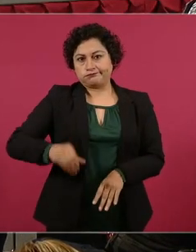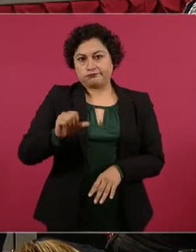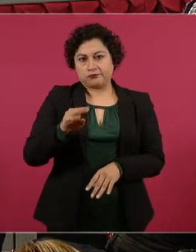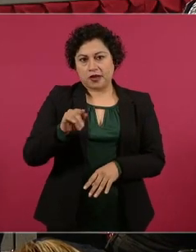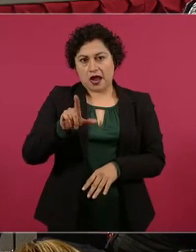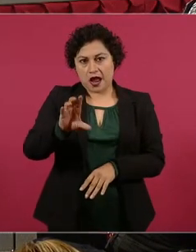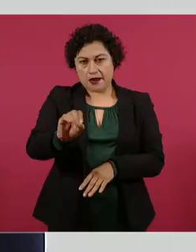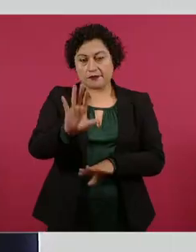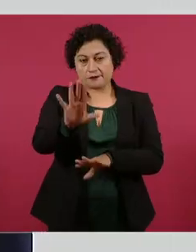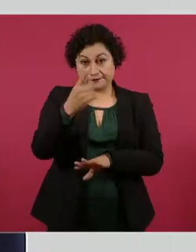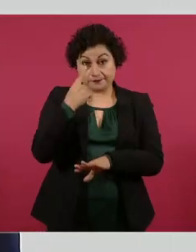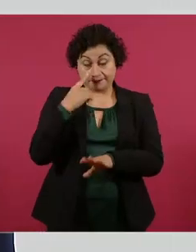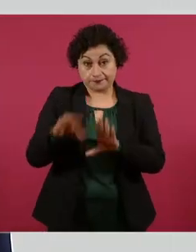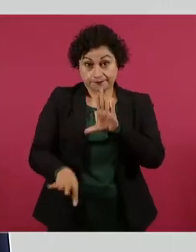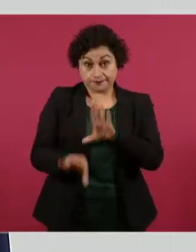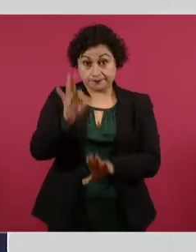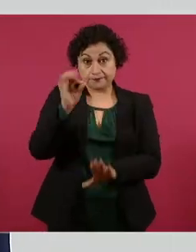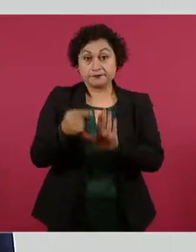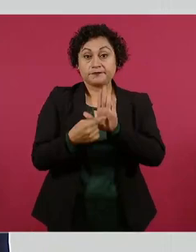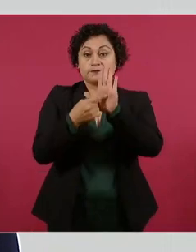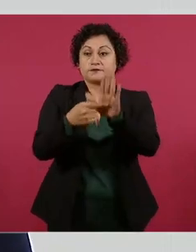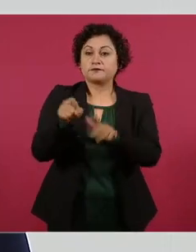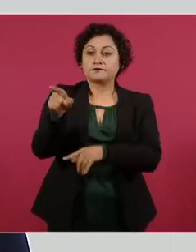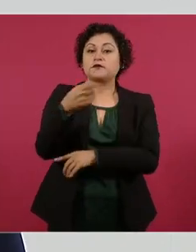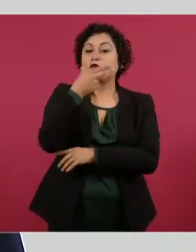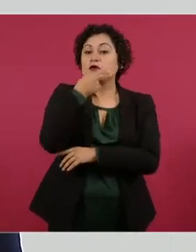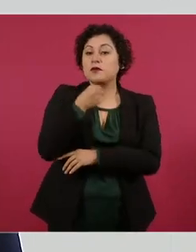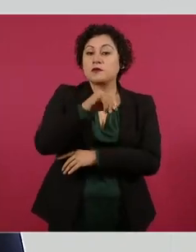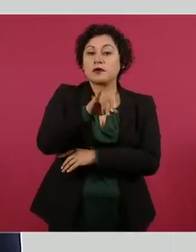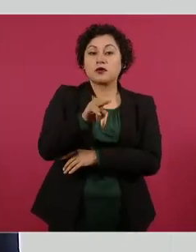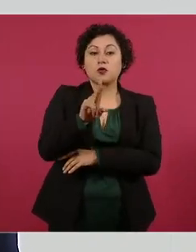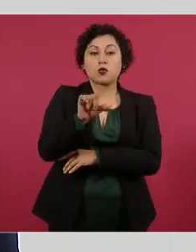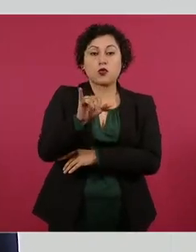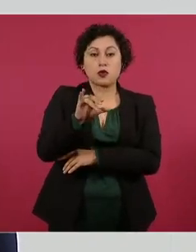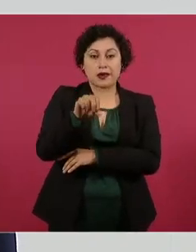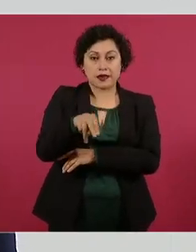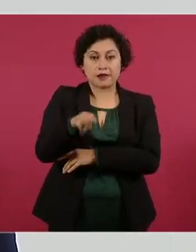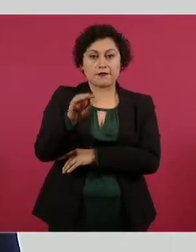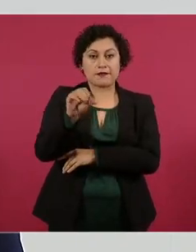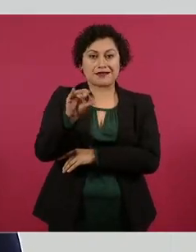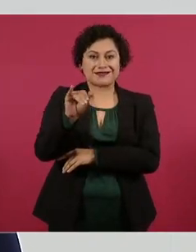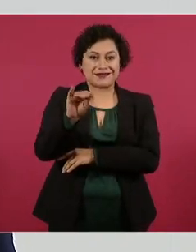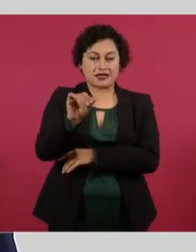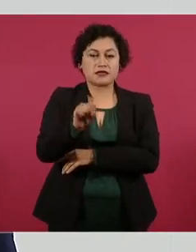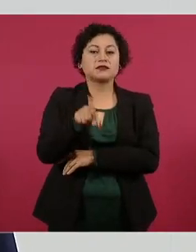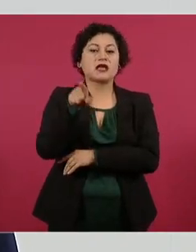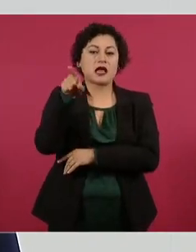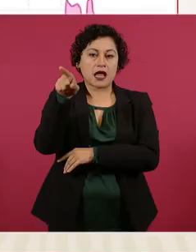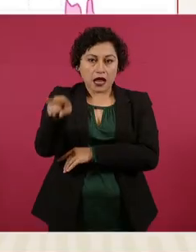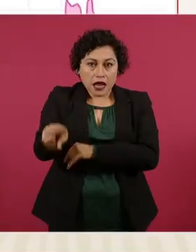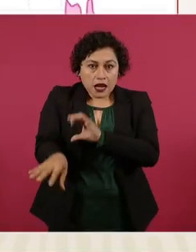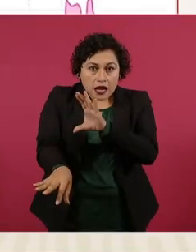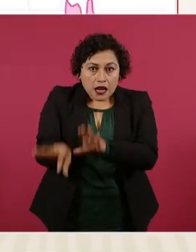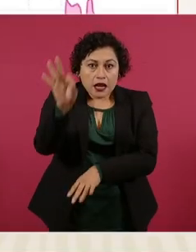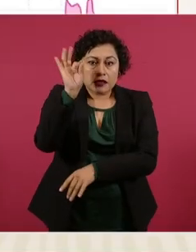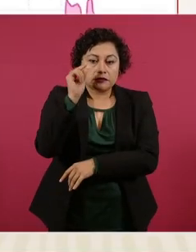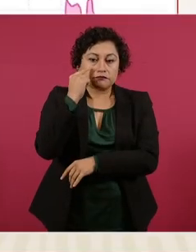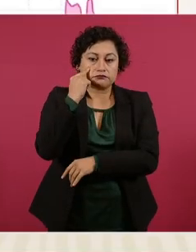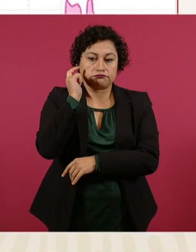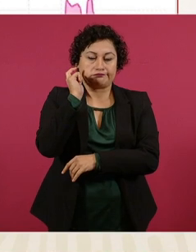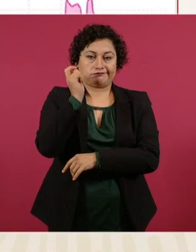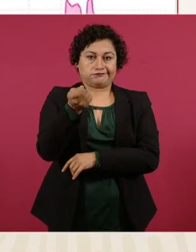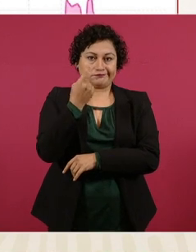análisis de Julián Macías, quien es un activista contra la desinformación. Él exhibió el uso de granjas